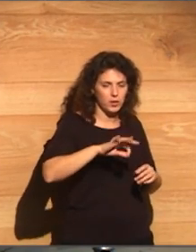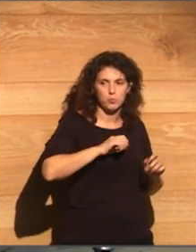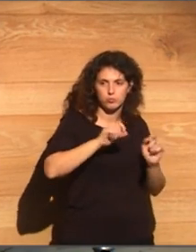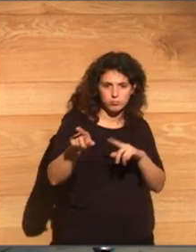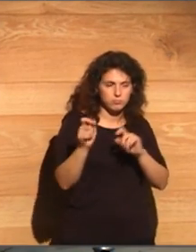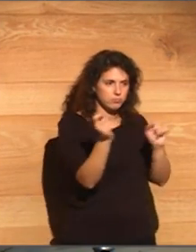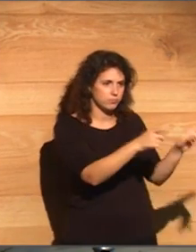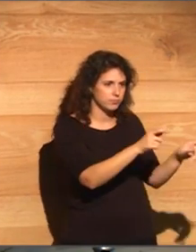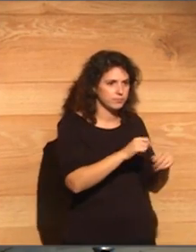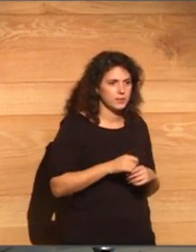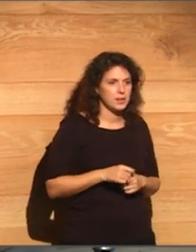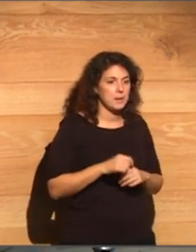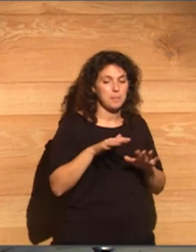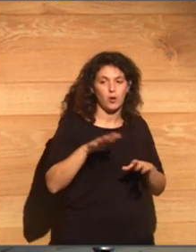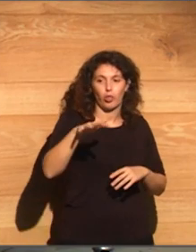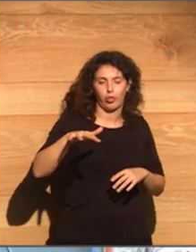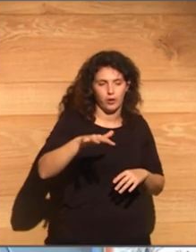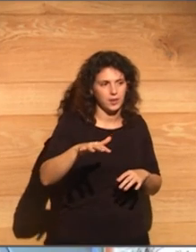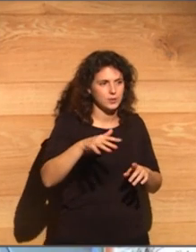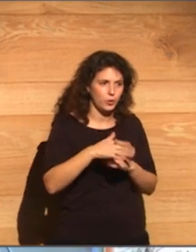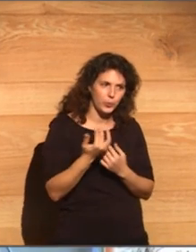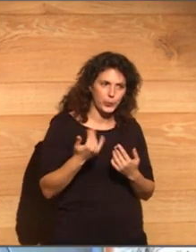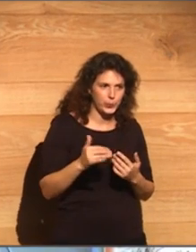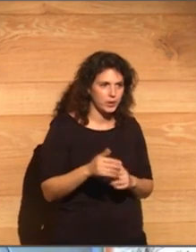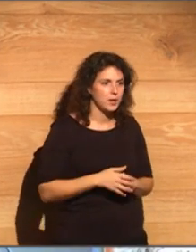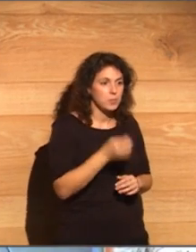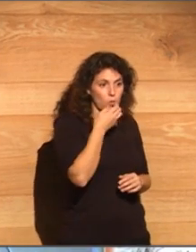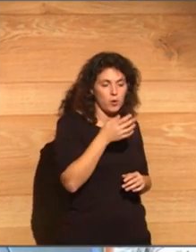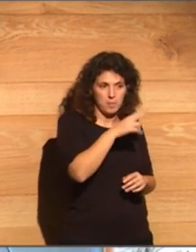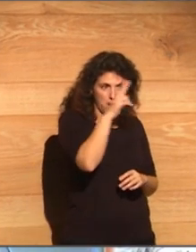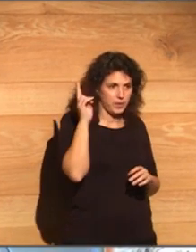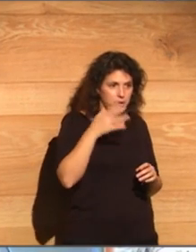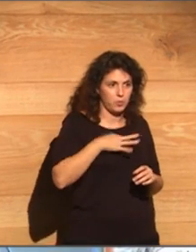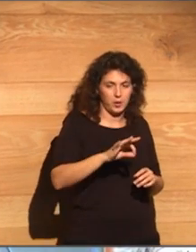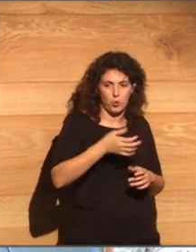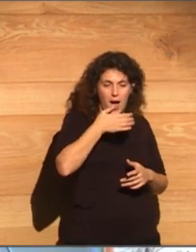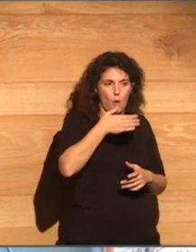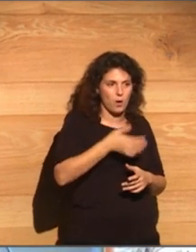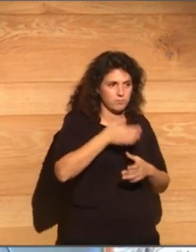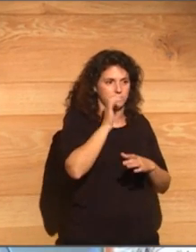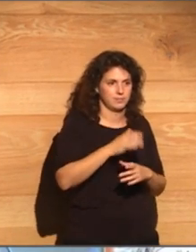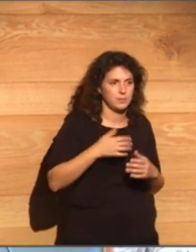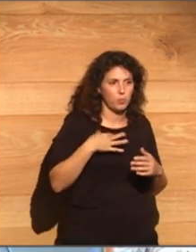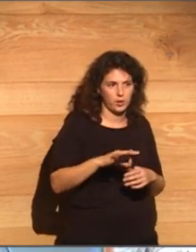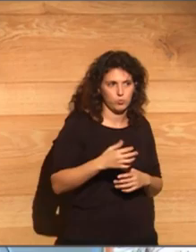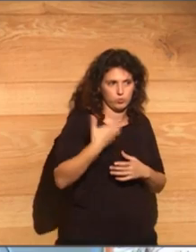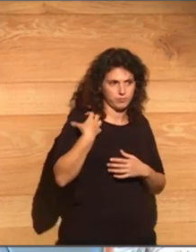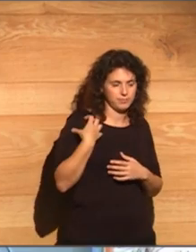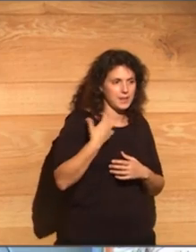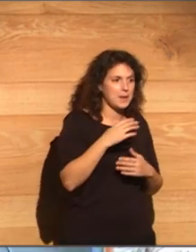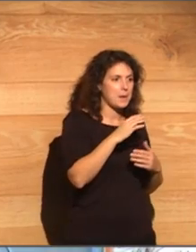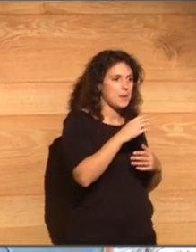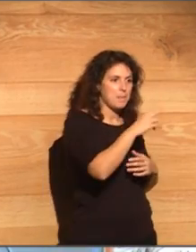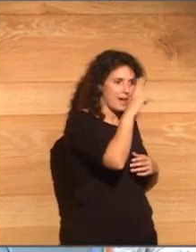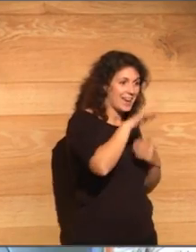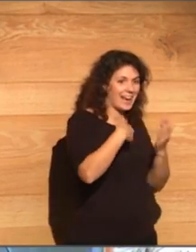Podíamos ir a otros sitios que tenían un agua peor, por ejemplo. Claro. Podemos ir. Hombre, a ver, de Madrid salimos con Cantimploras. Todos. A sitios que tuvieran... De Madrid al cielo. Bueno, fui a